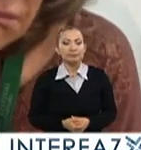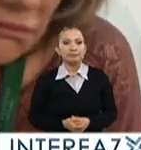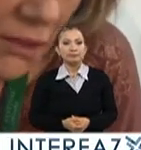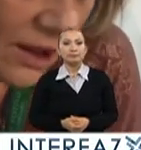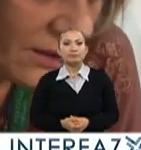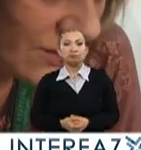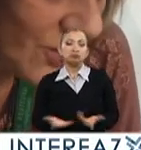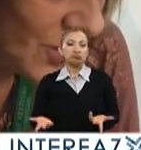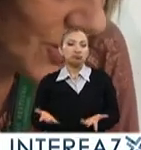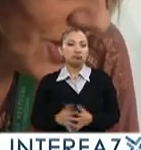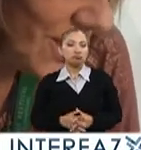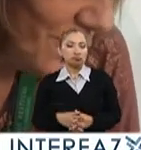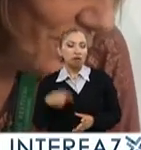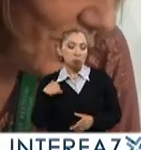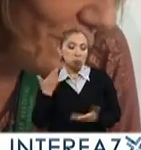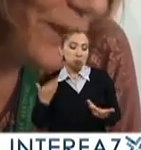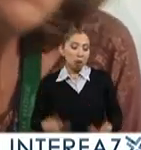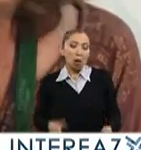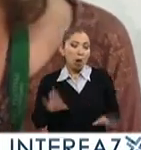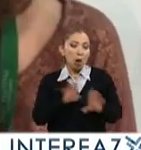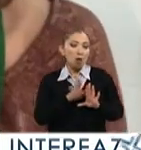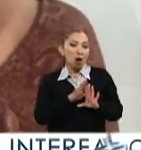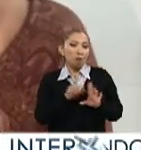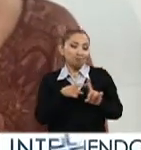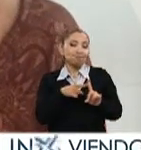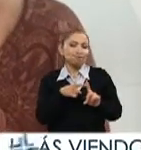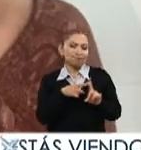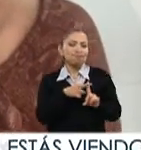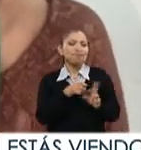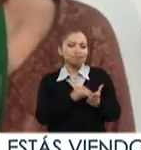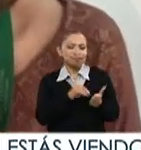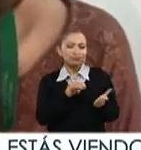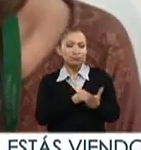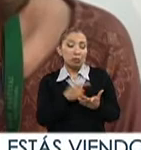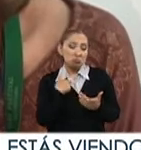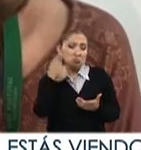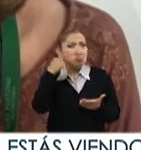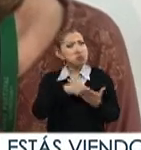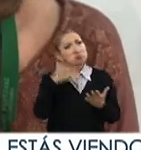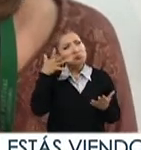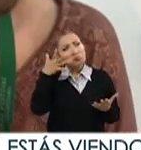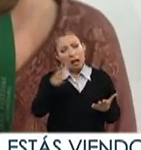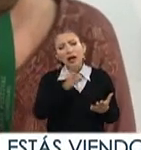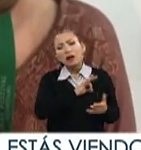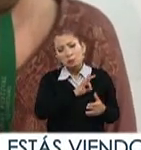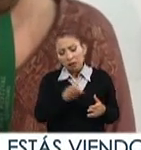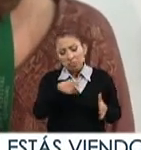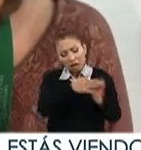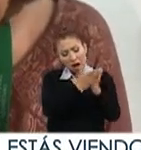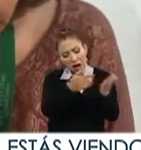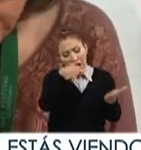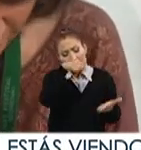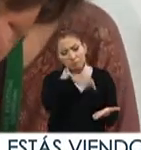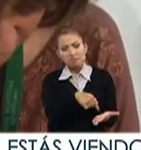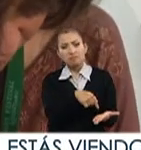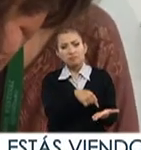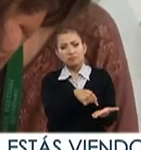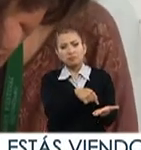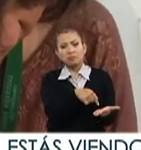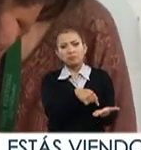Y bueno, yo soy un poco optimista y creo que sí que los libros